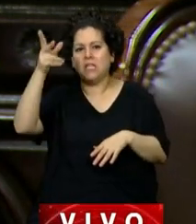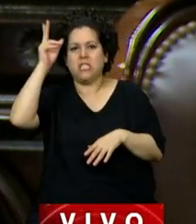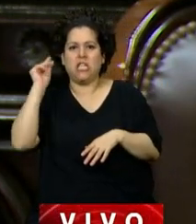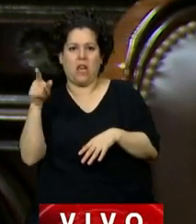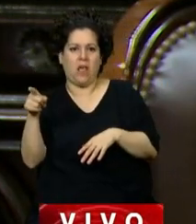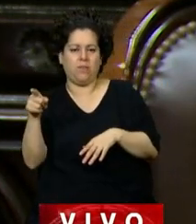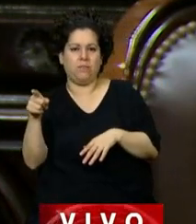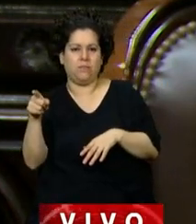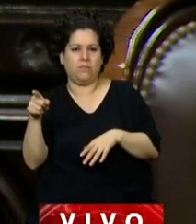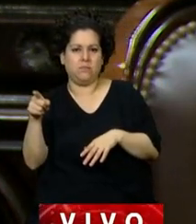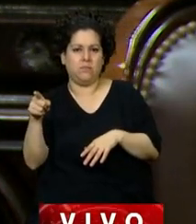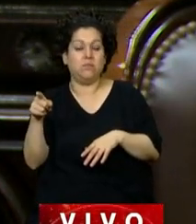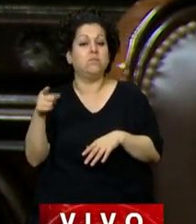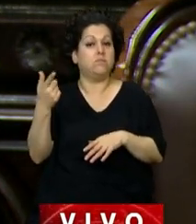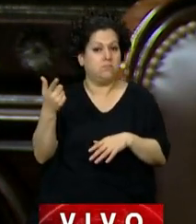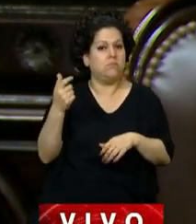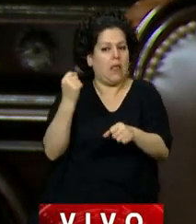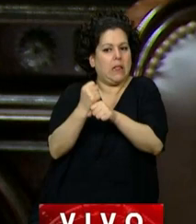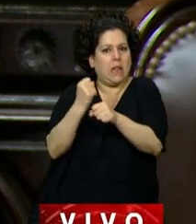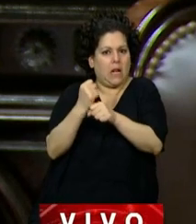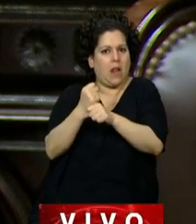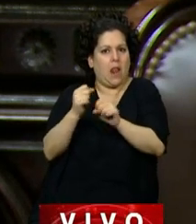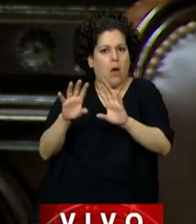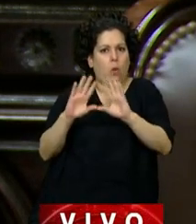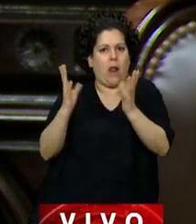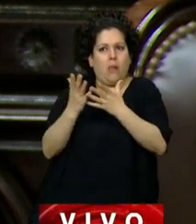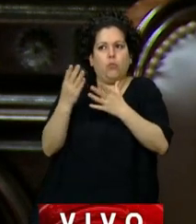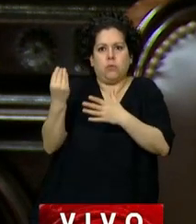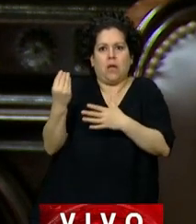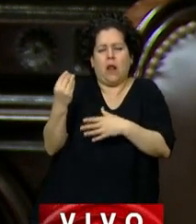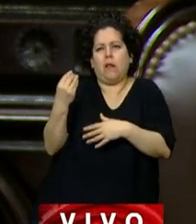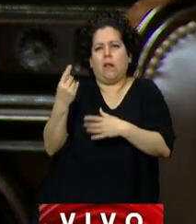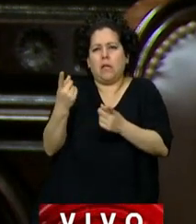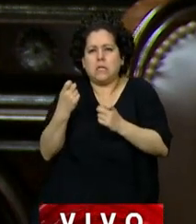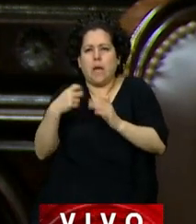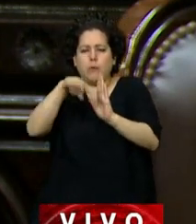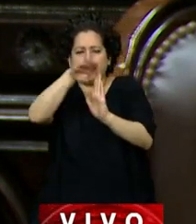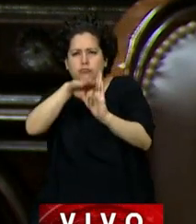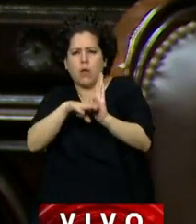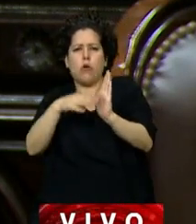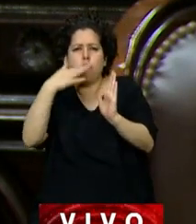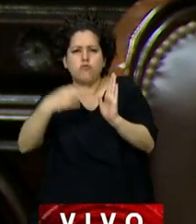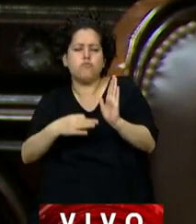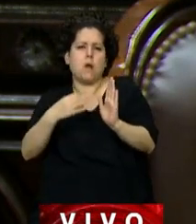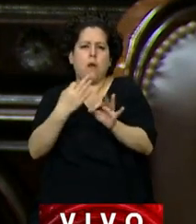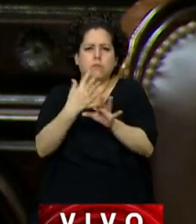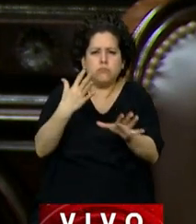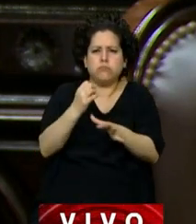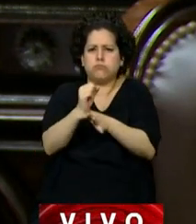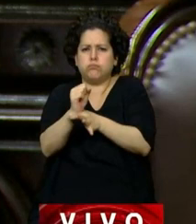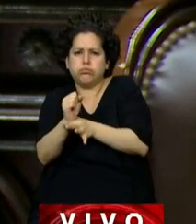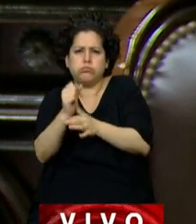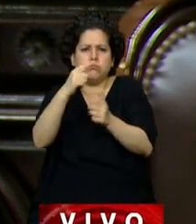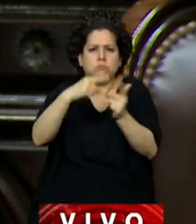mundo donde el mercado laboral requiere cada vez más de saberes y destrezas, el oficialismo viene a